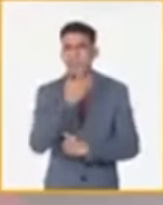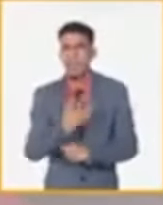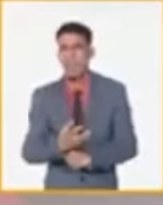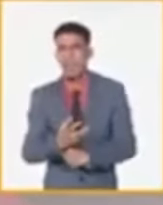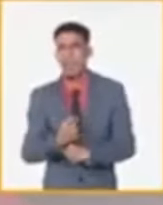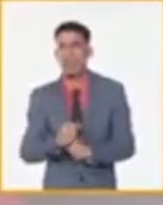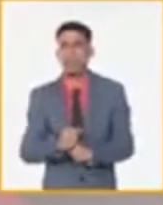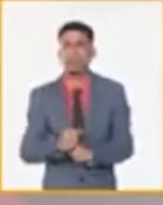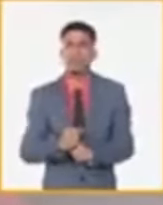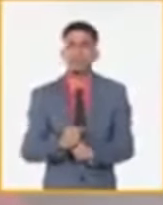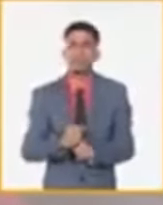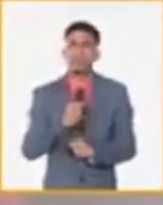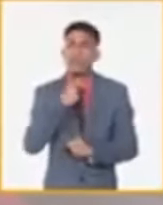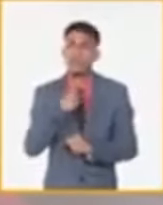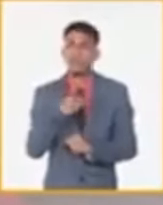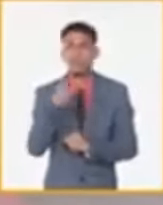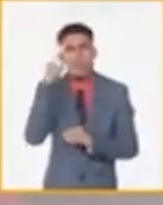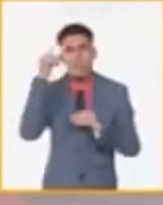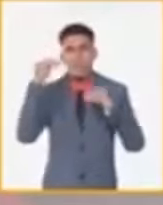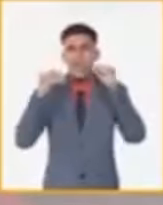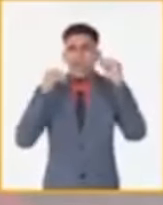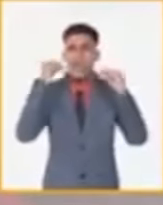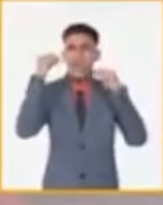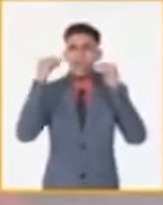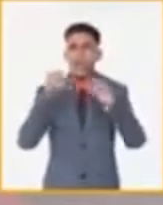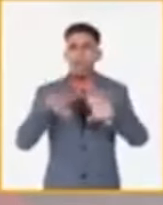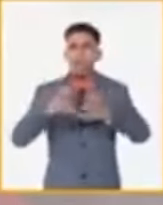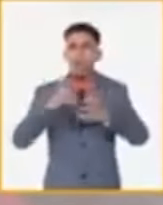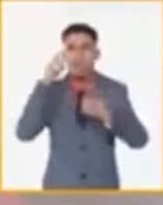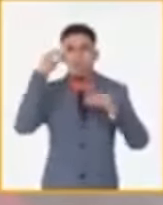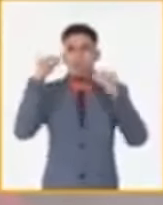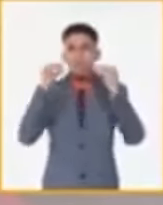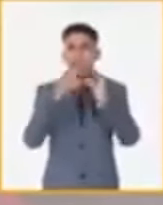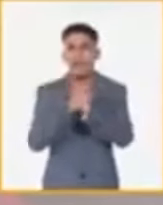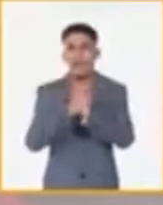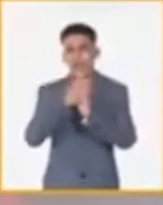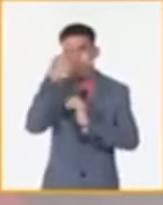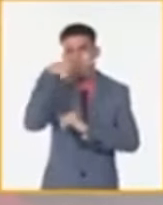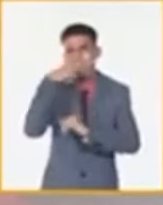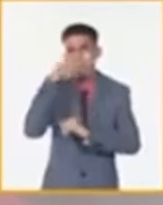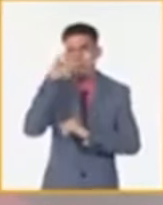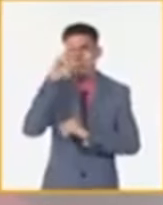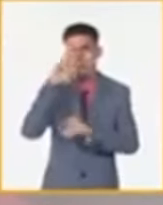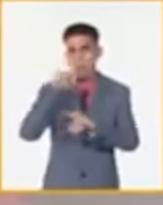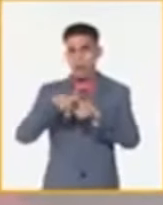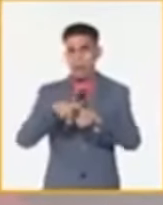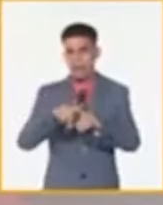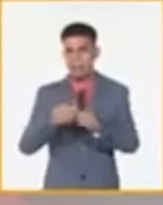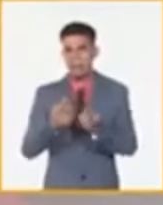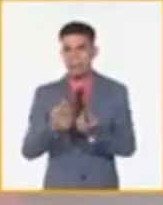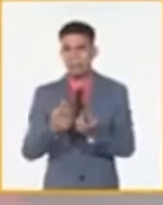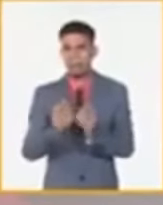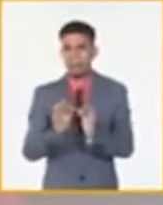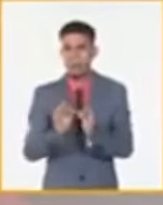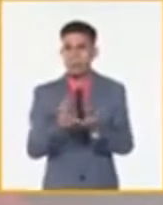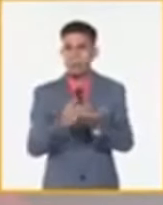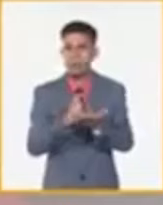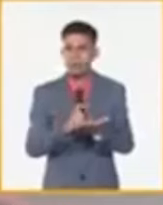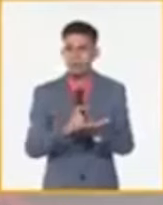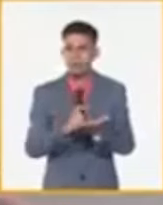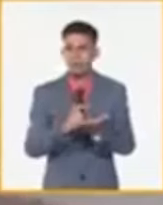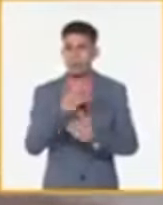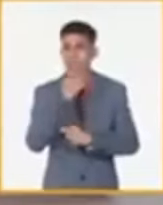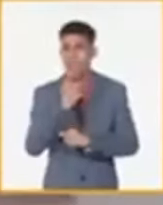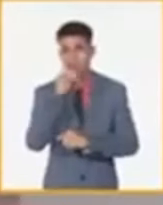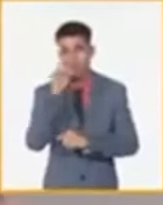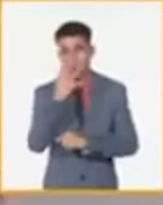religião que pensa de crítica de Max e não sei que coisa deos em este livro sabe não Fidel